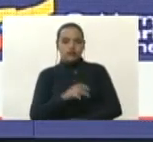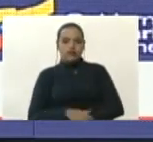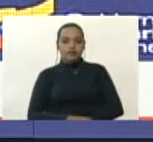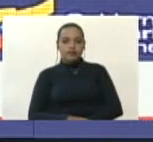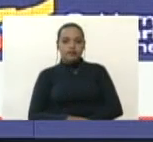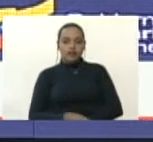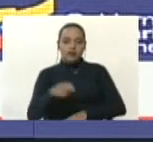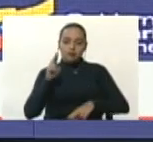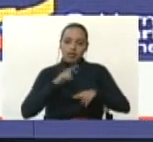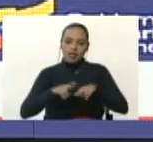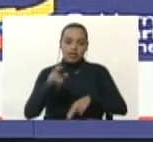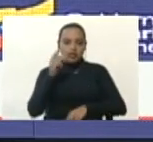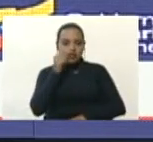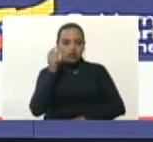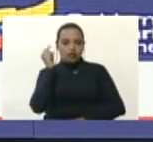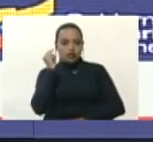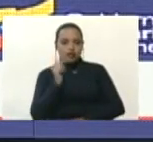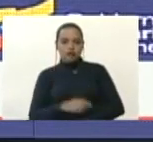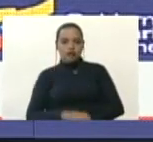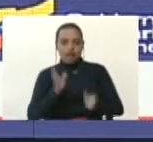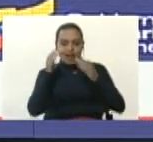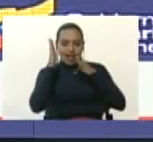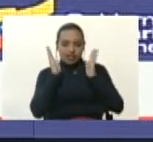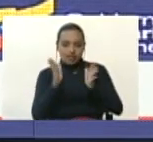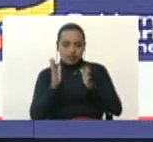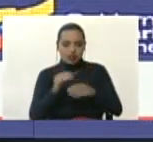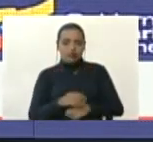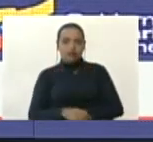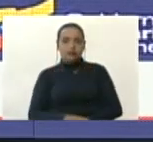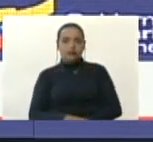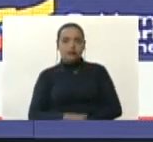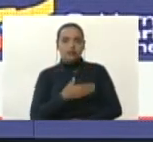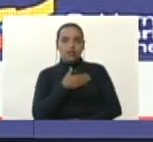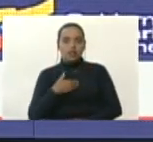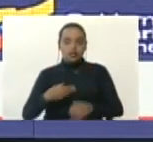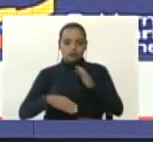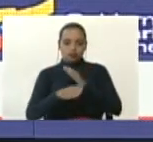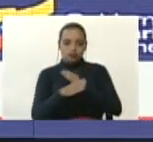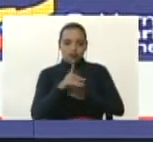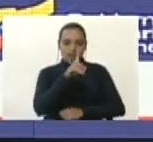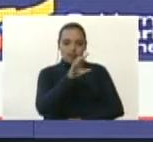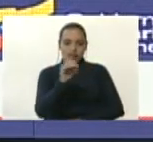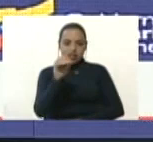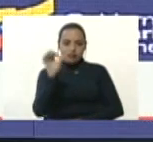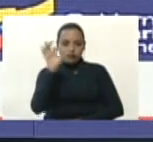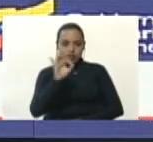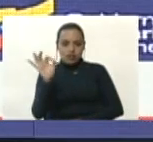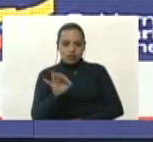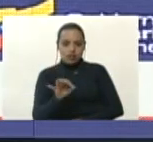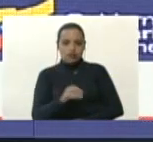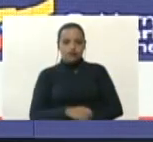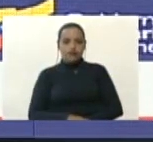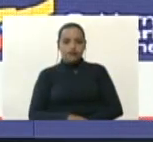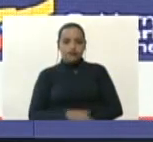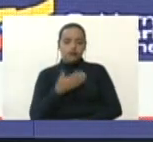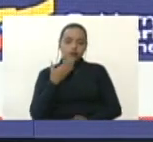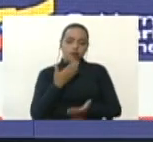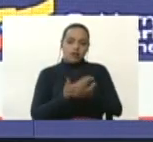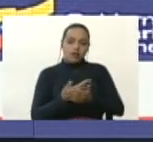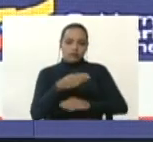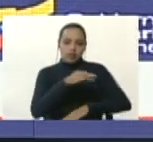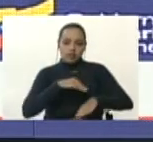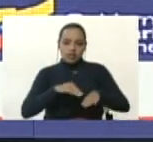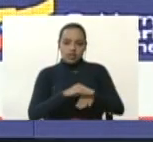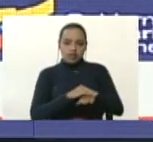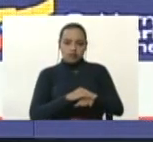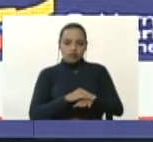para niños y niñas. Atención, quiero llegar al 100%. Y le pedí al Ministerio del